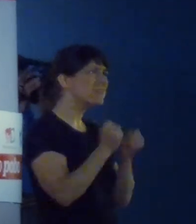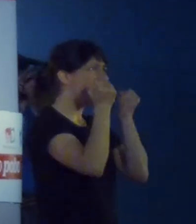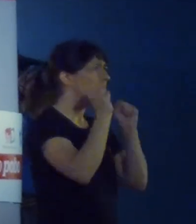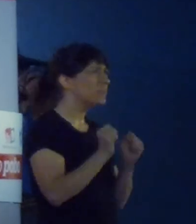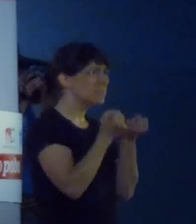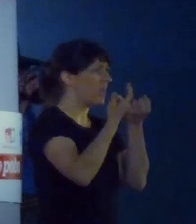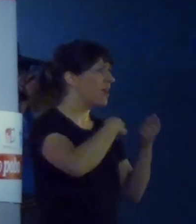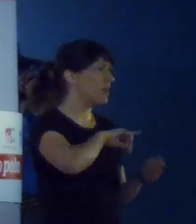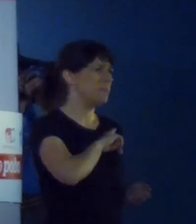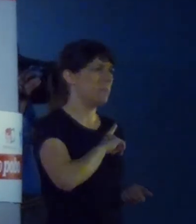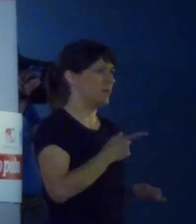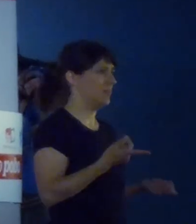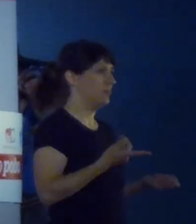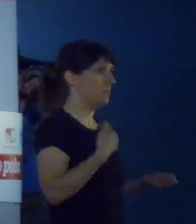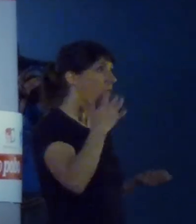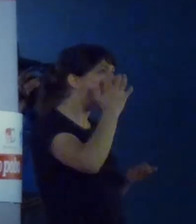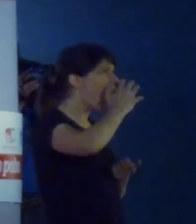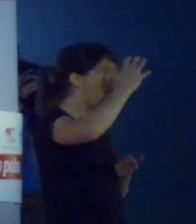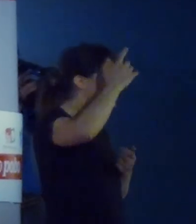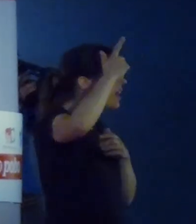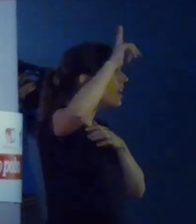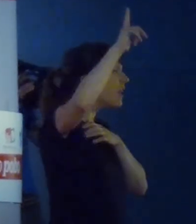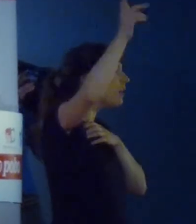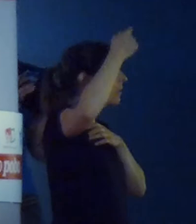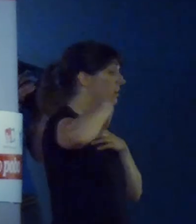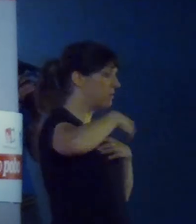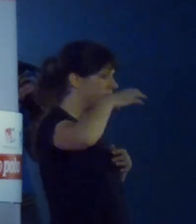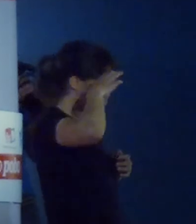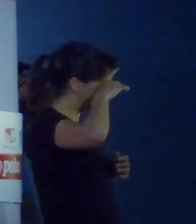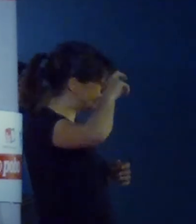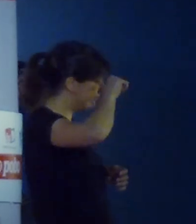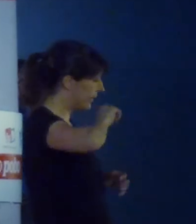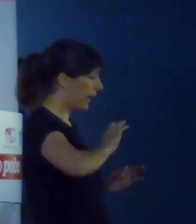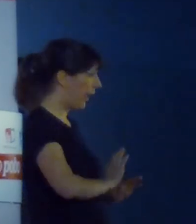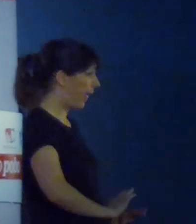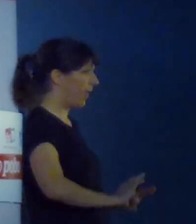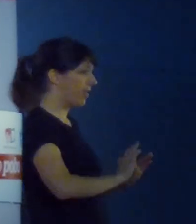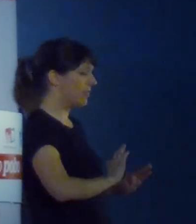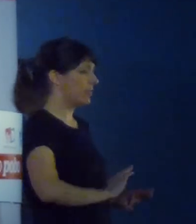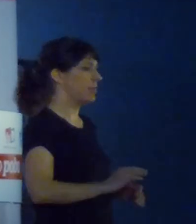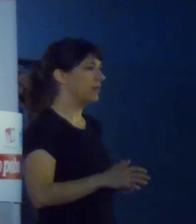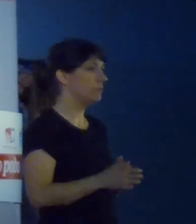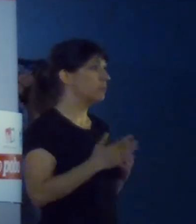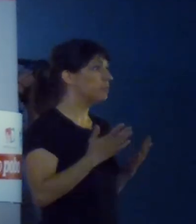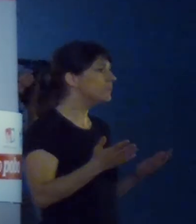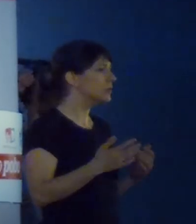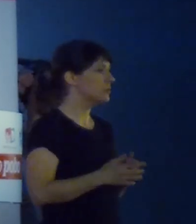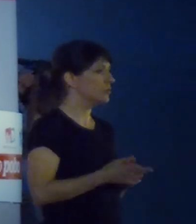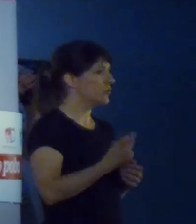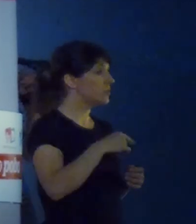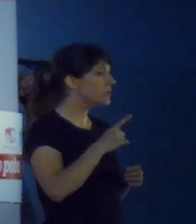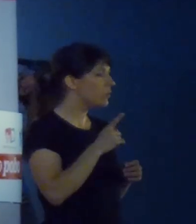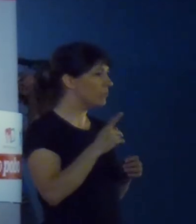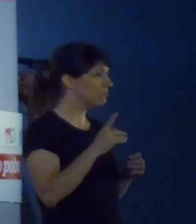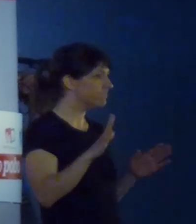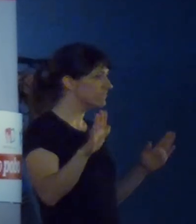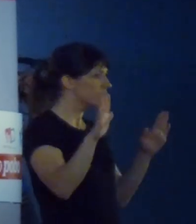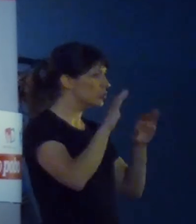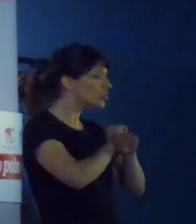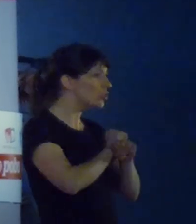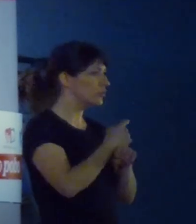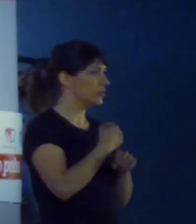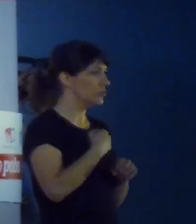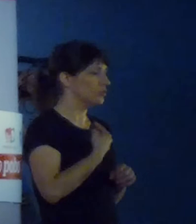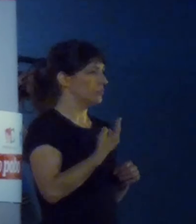tan alto que estaba, bon Dios non me oira. Entonces, cal loba doente ou ferida,